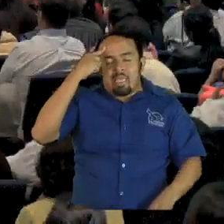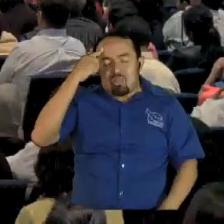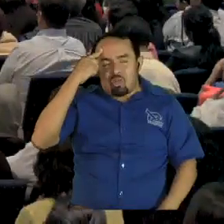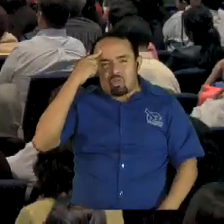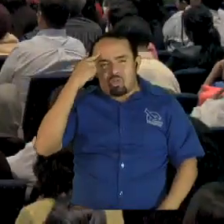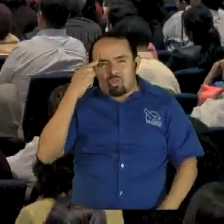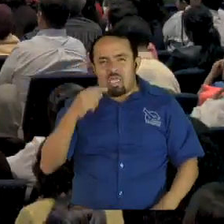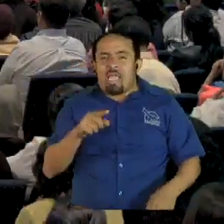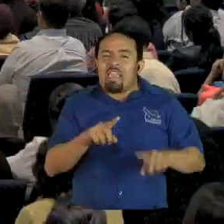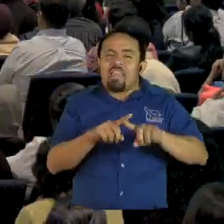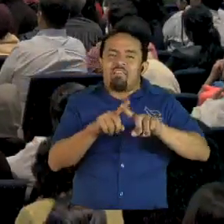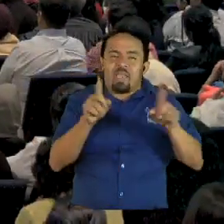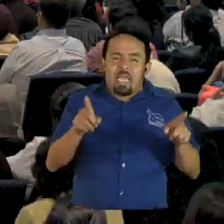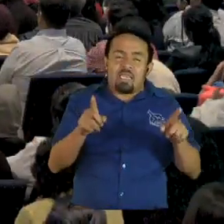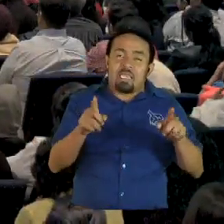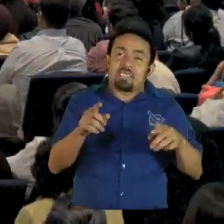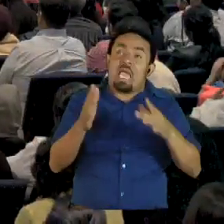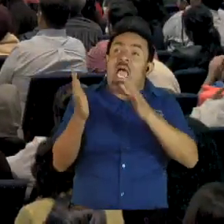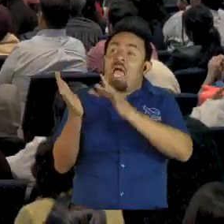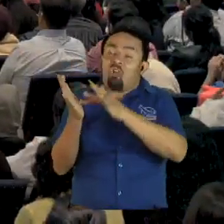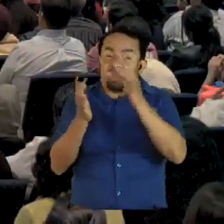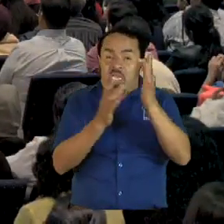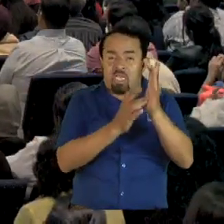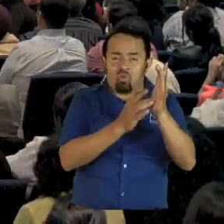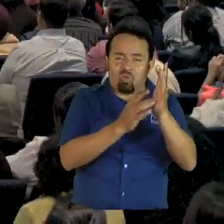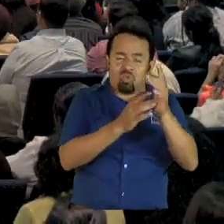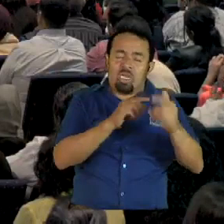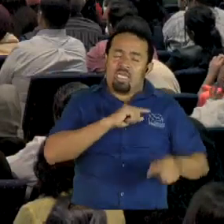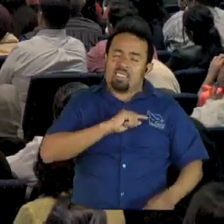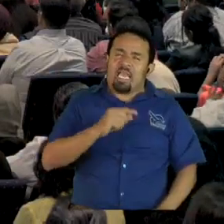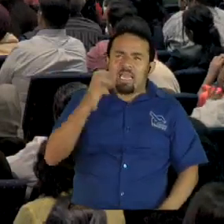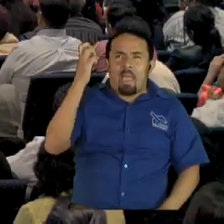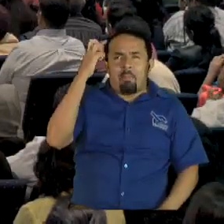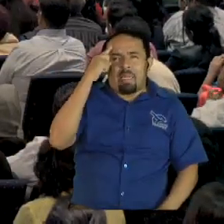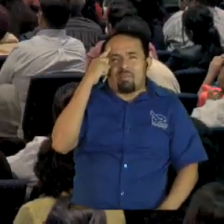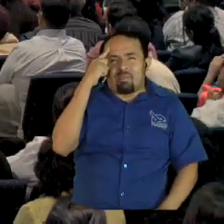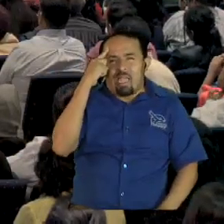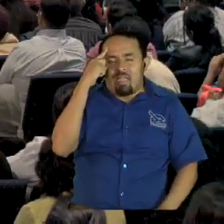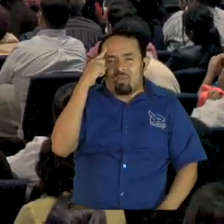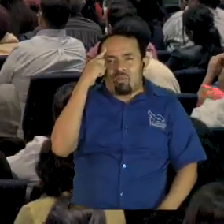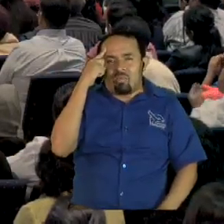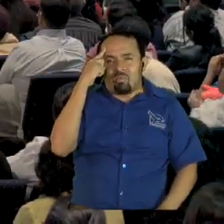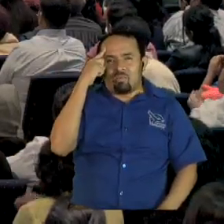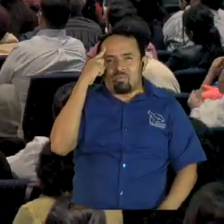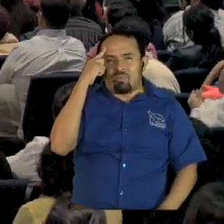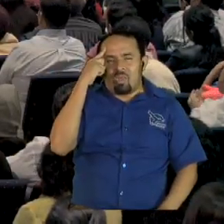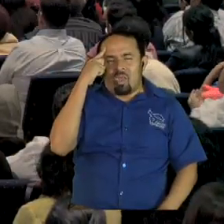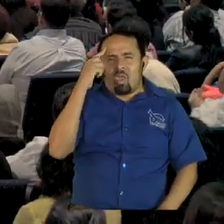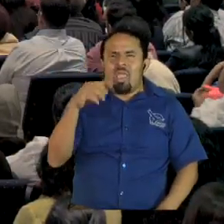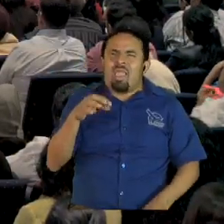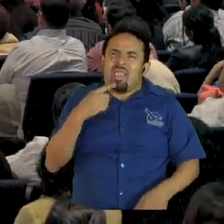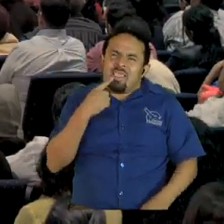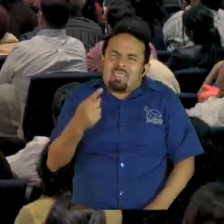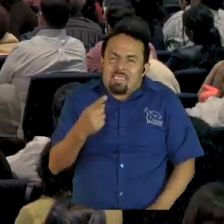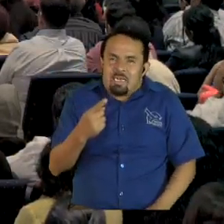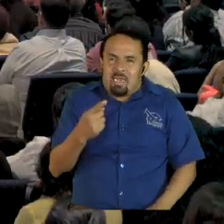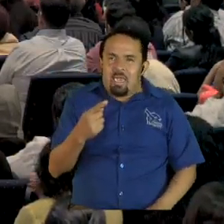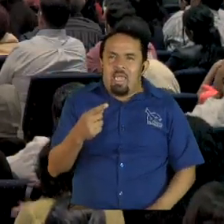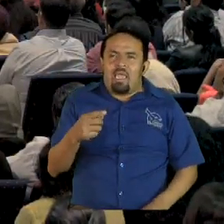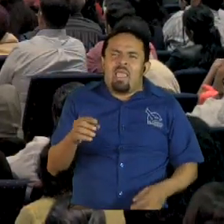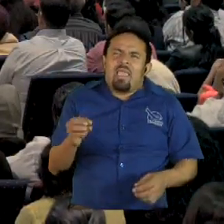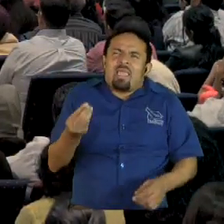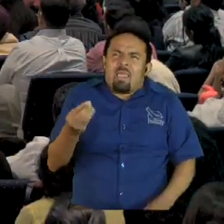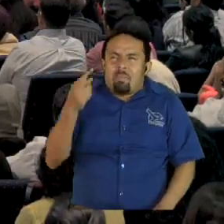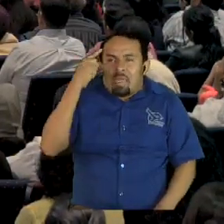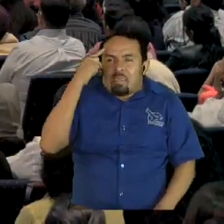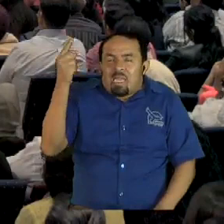contrarios a lo que Jesús estaría pensando respecto a algún... Es decir, digamos, ¿qué pensaría Jesús de